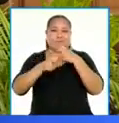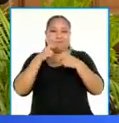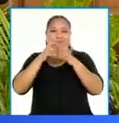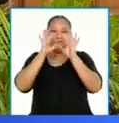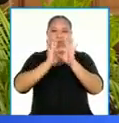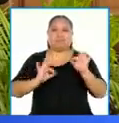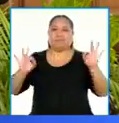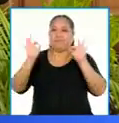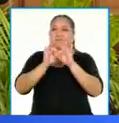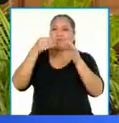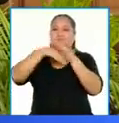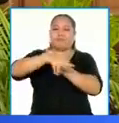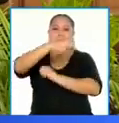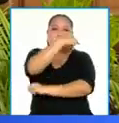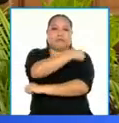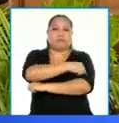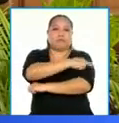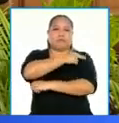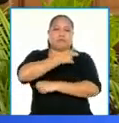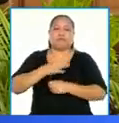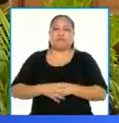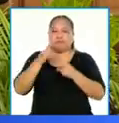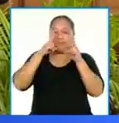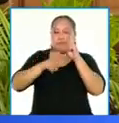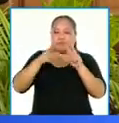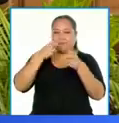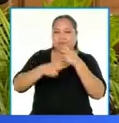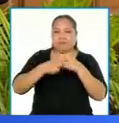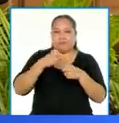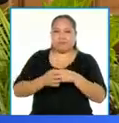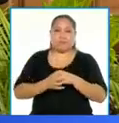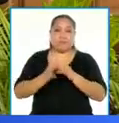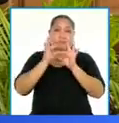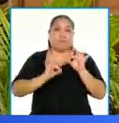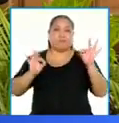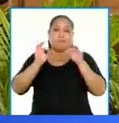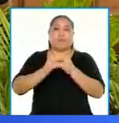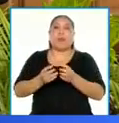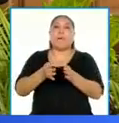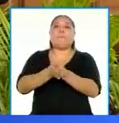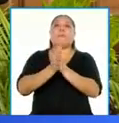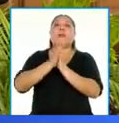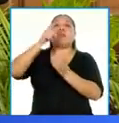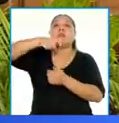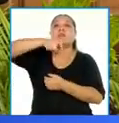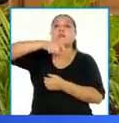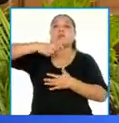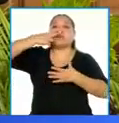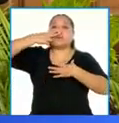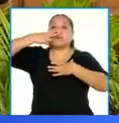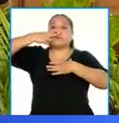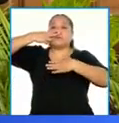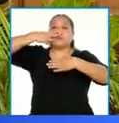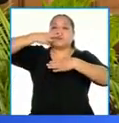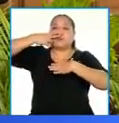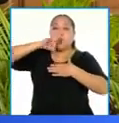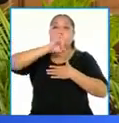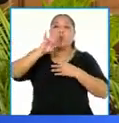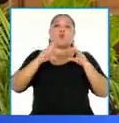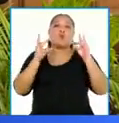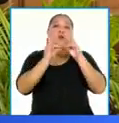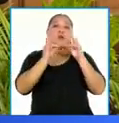de los hospitales, tenemos una situación crítica en la demanda de oxígeno, en el uso de camas